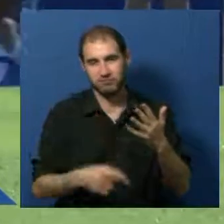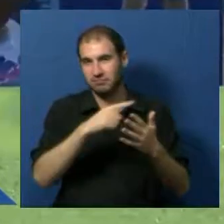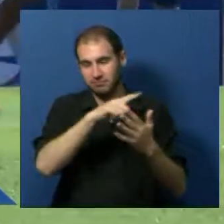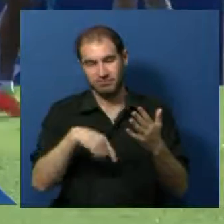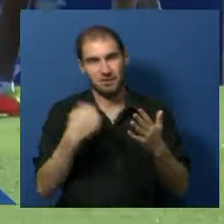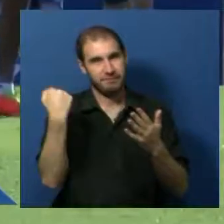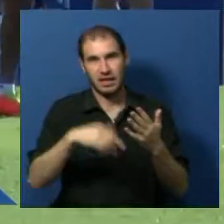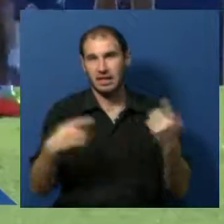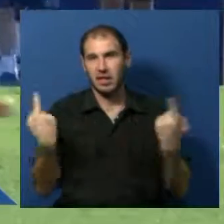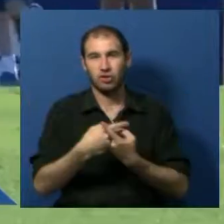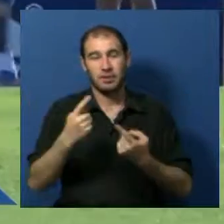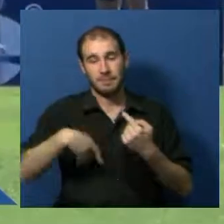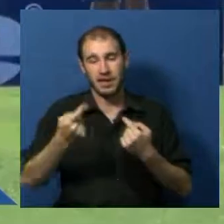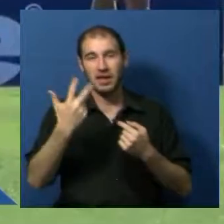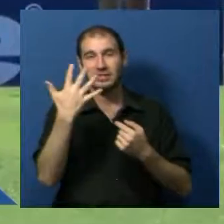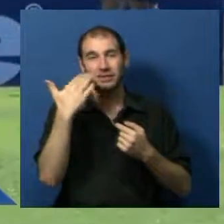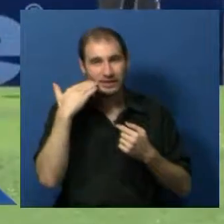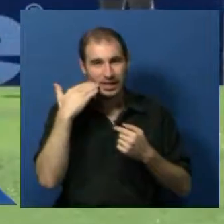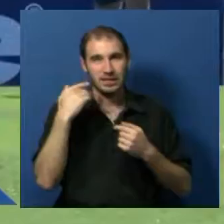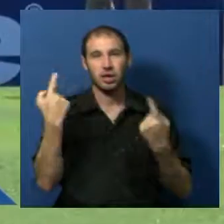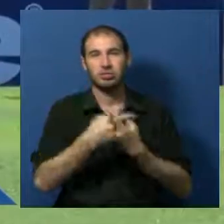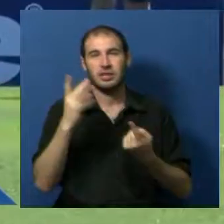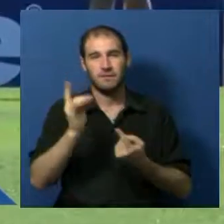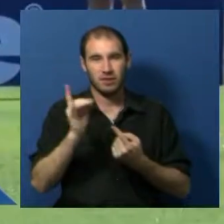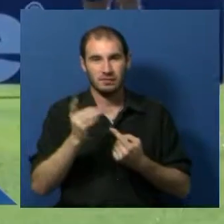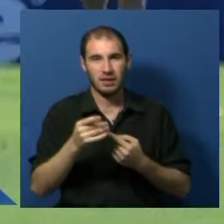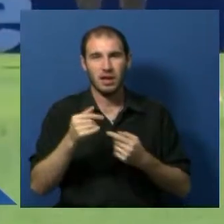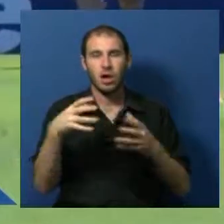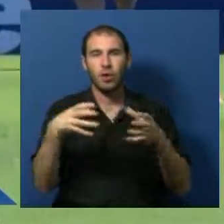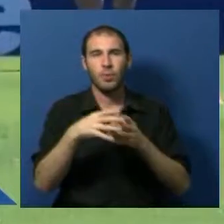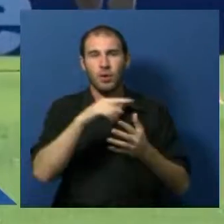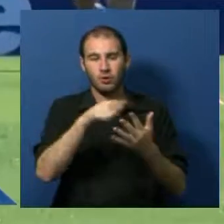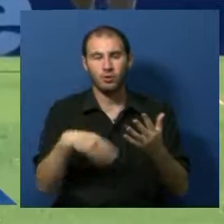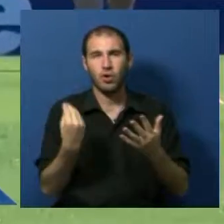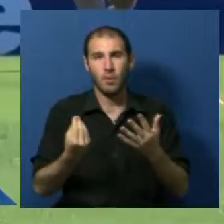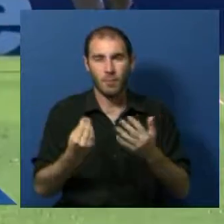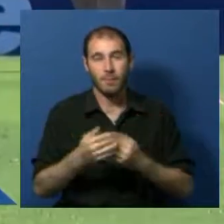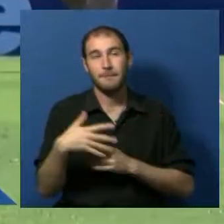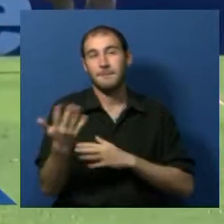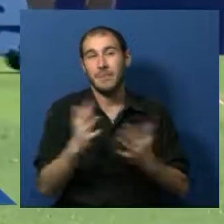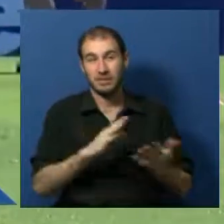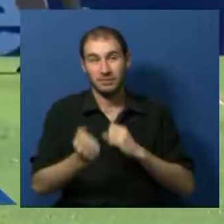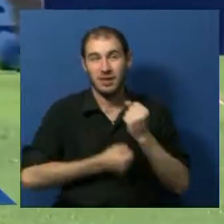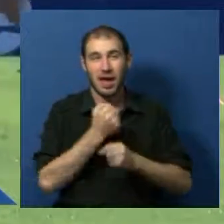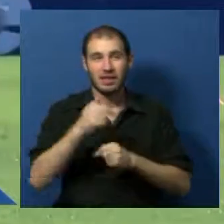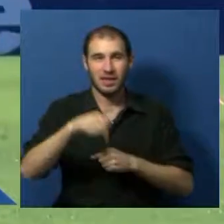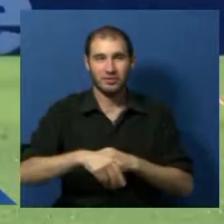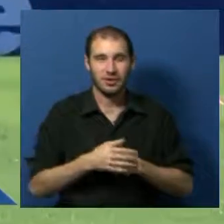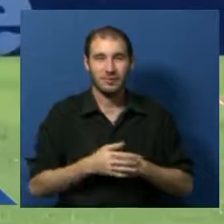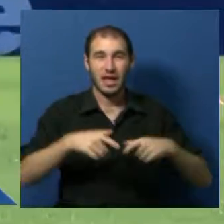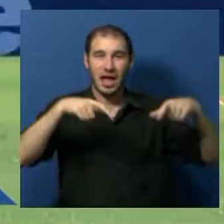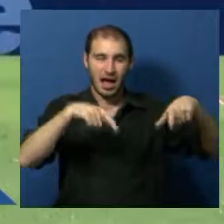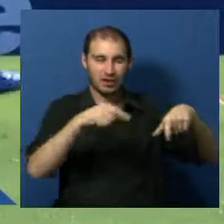estarían para enfrentarse mañana a las 17 a Bolivia. Bien. ¿Cómo sería el equipo, a o ver, por lo menos lo que parecería hasta el momento? En el